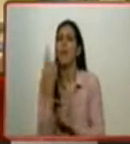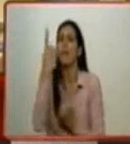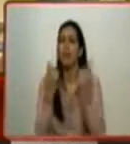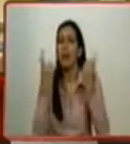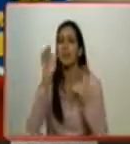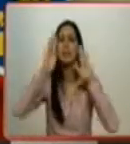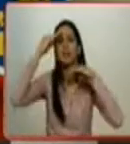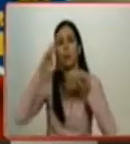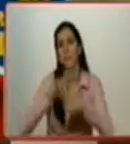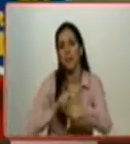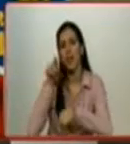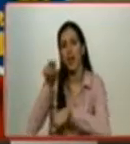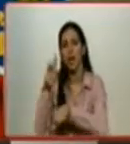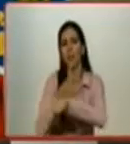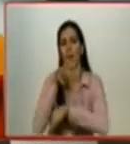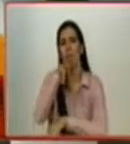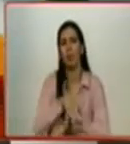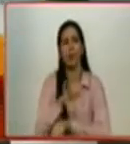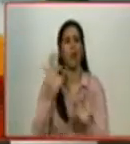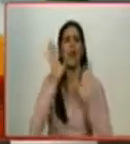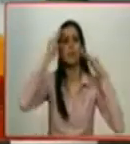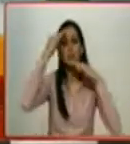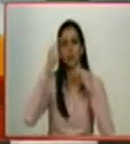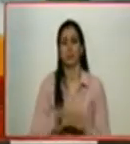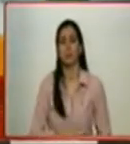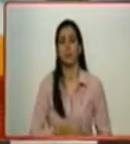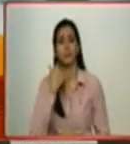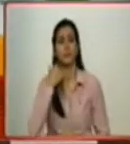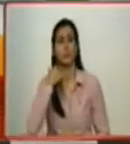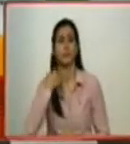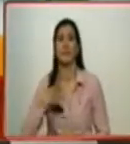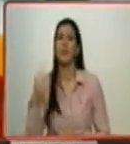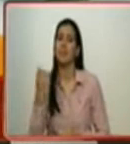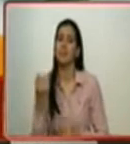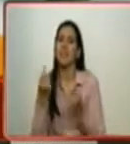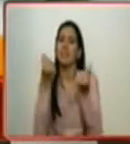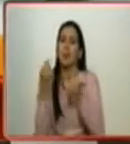la atención médica por parte del gobierno regional. Hay una gran desinversión en salud.